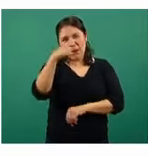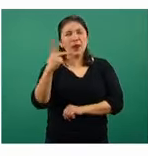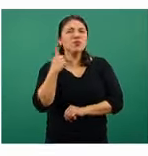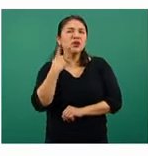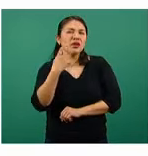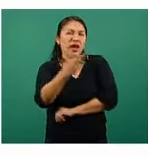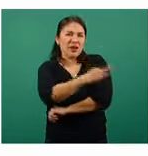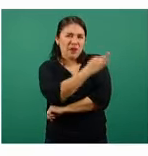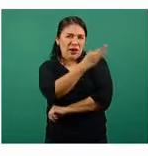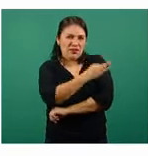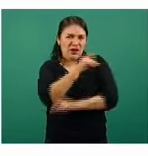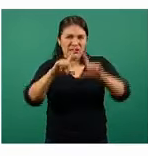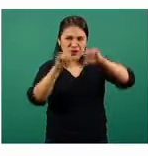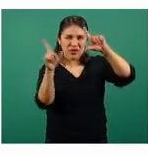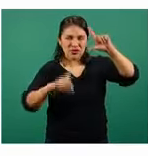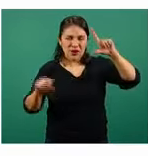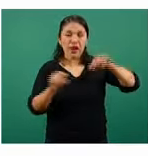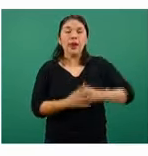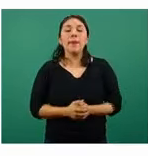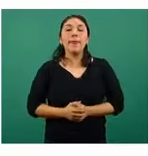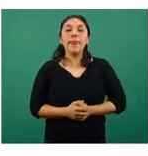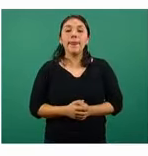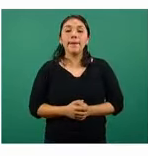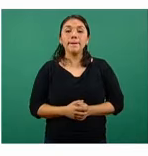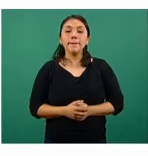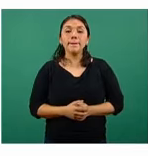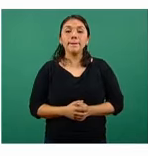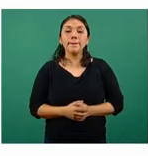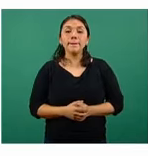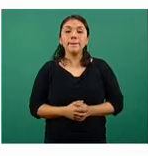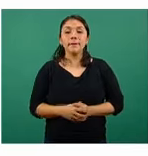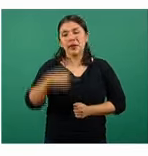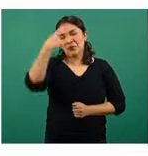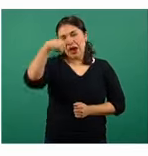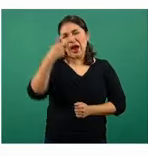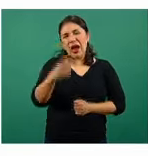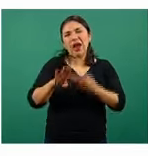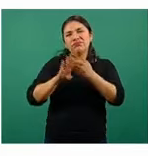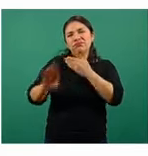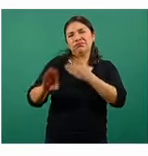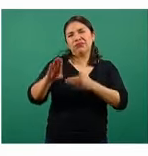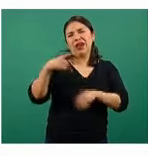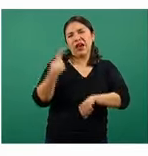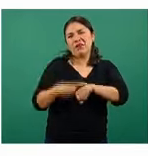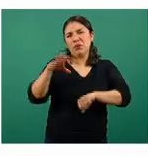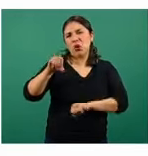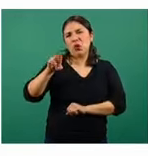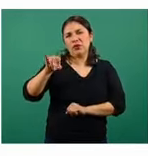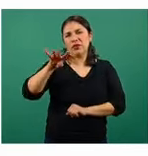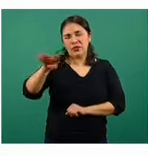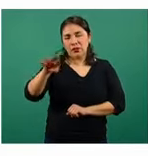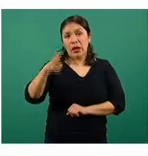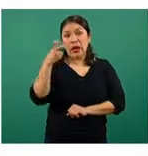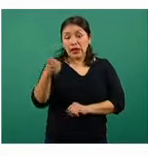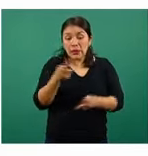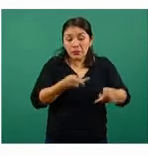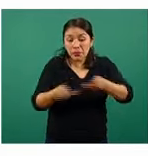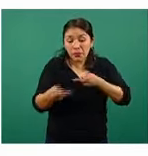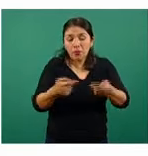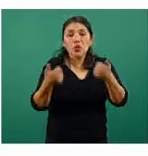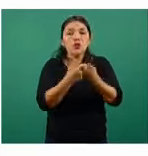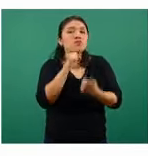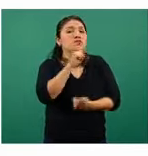esta política nacional de vacunación contra el virus SARS-CoV-2 para prevenir el COVID-19 y lo definió precisamente el